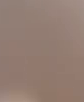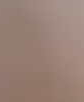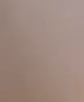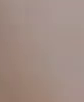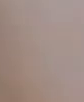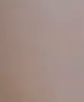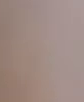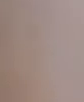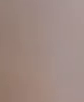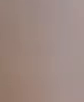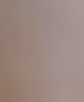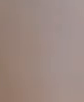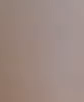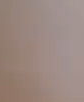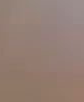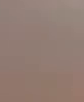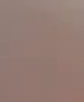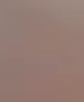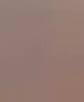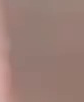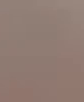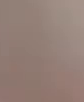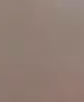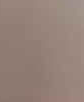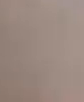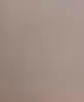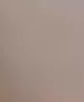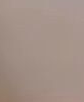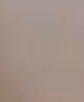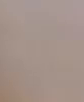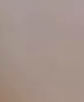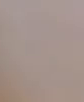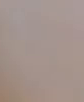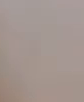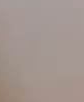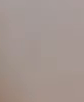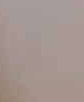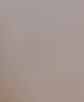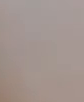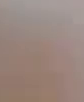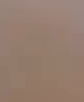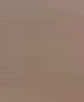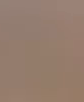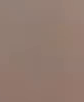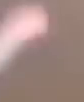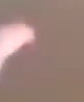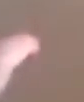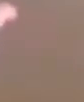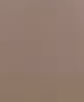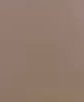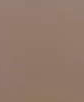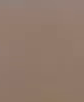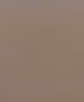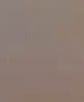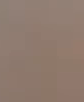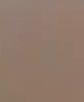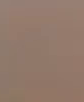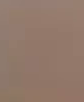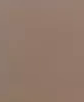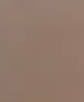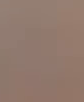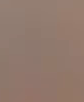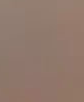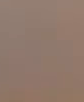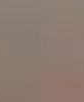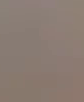fresquito, para que tú veas dónde, por qué las mujeres son las que sacan la cara por los hombres y dónde están los hombres. Te lo voy a mostrar